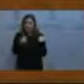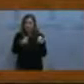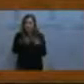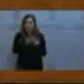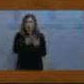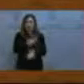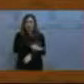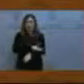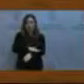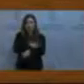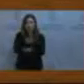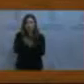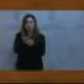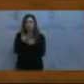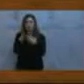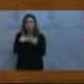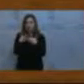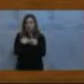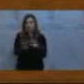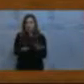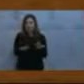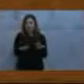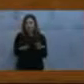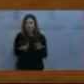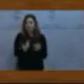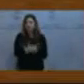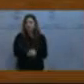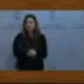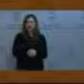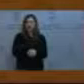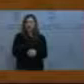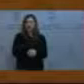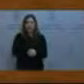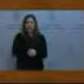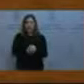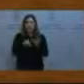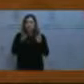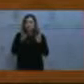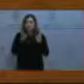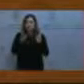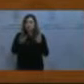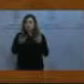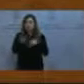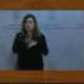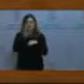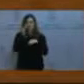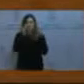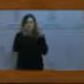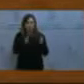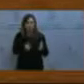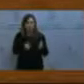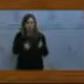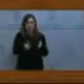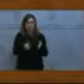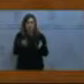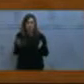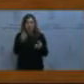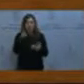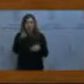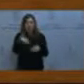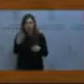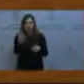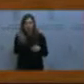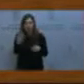planteamos. Sin embargo, señora consejera, ustedes tienen que responder que en esta ocasión el propio Convierro cambió de criterio.